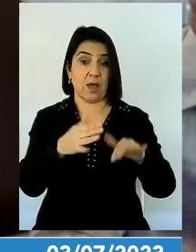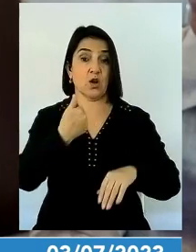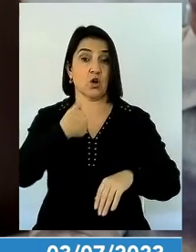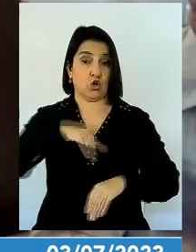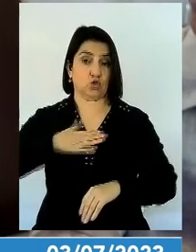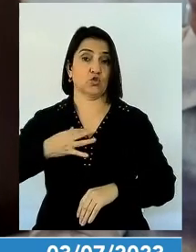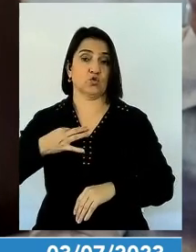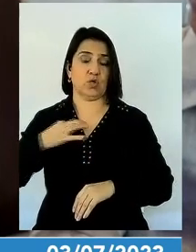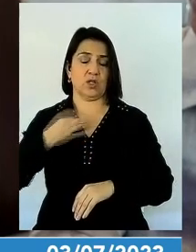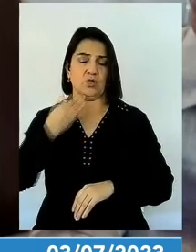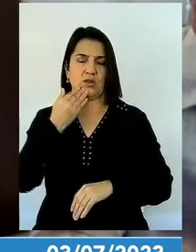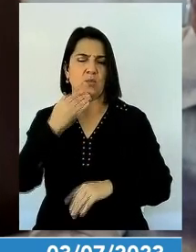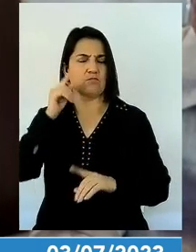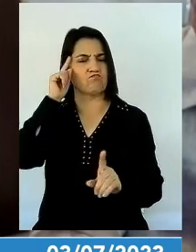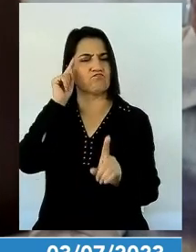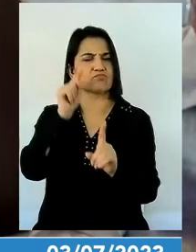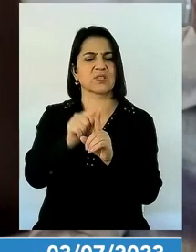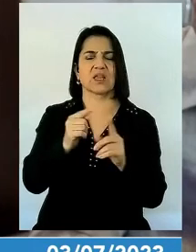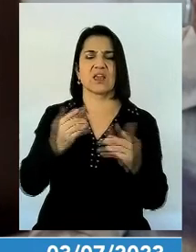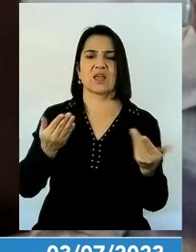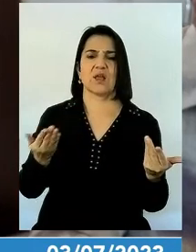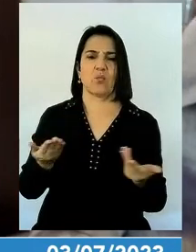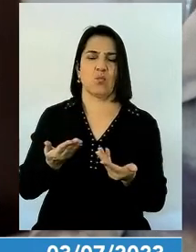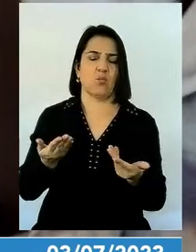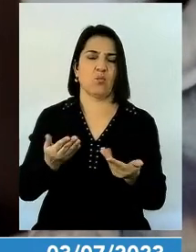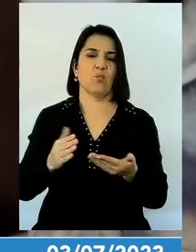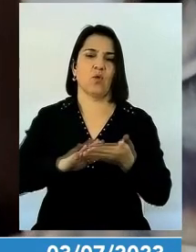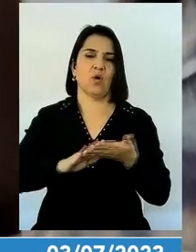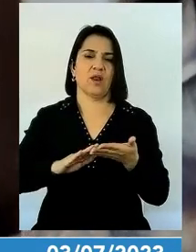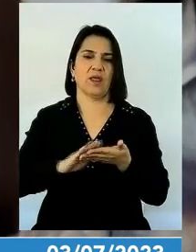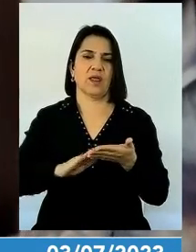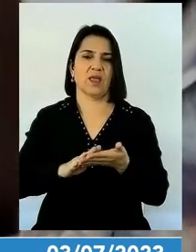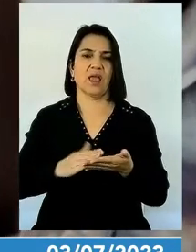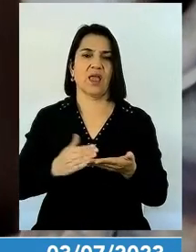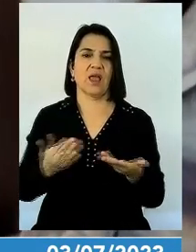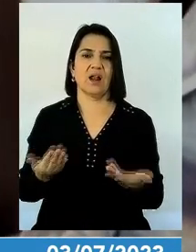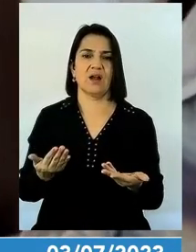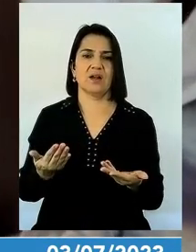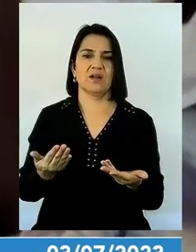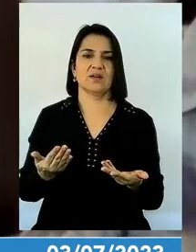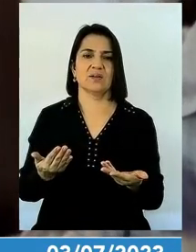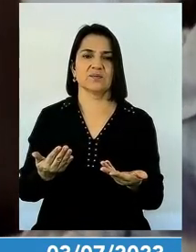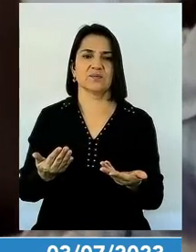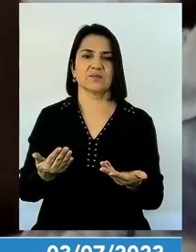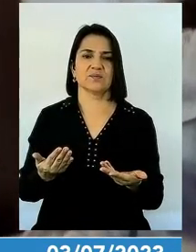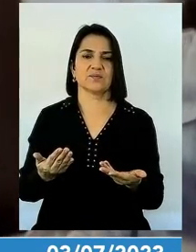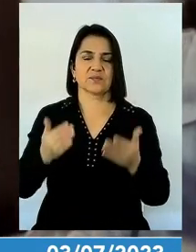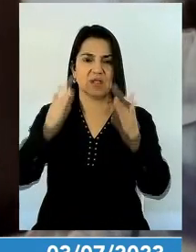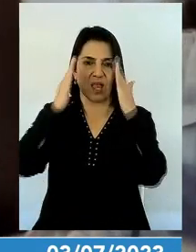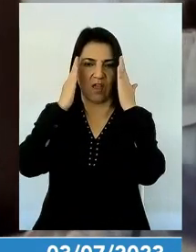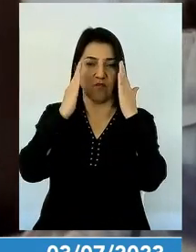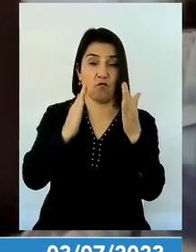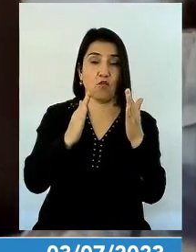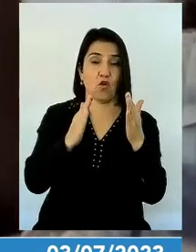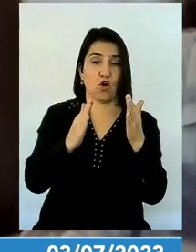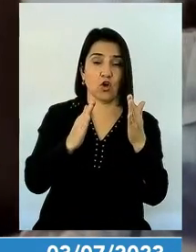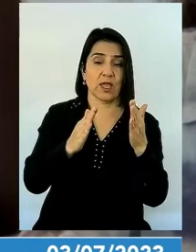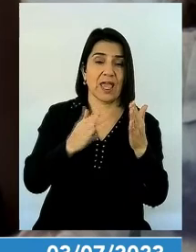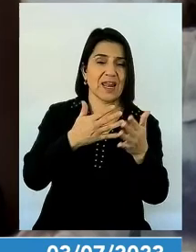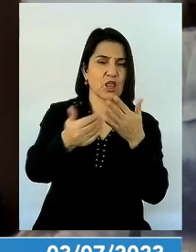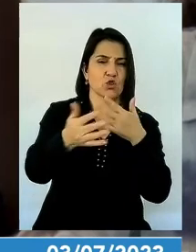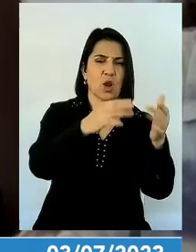pueda establecer, por ejemplo, esto es enfoque ecosistémico que se plantea y también el derecho